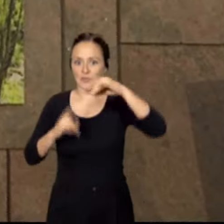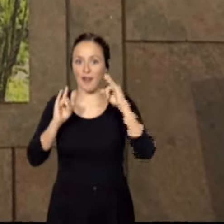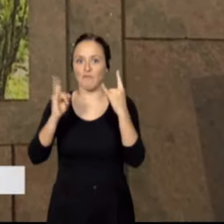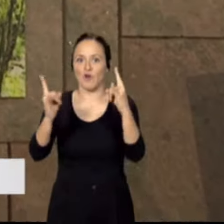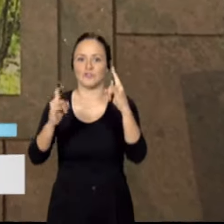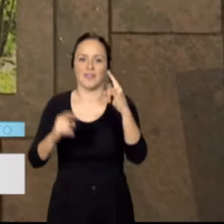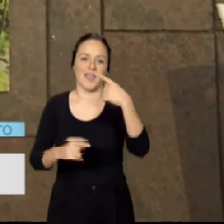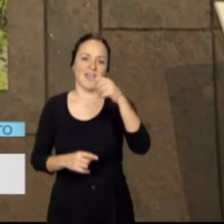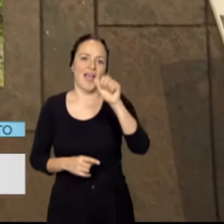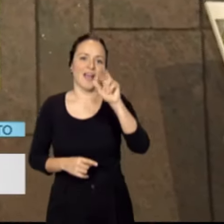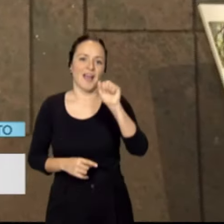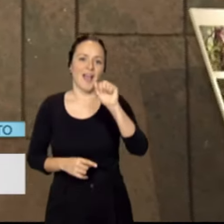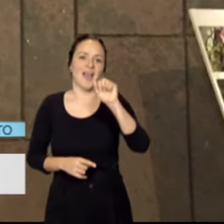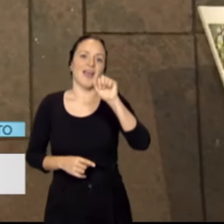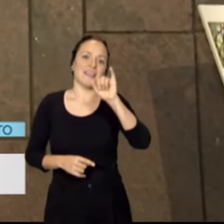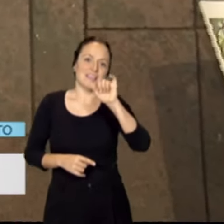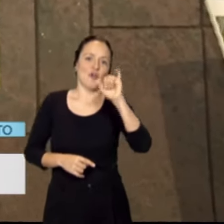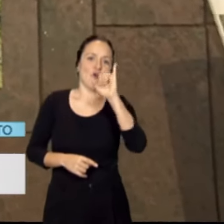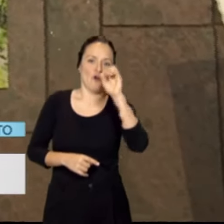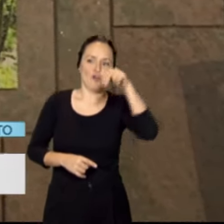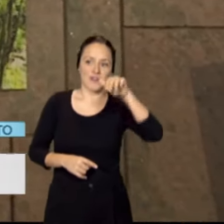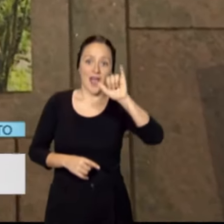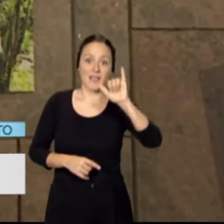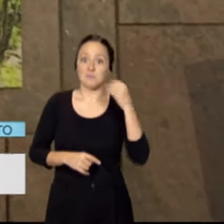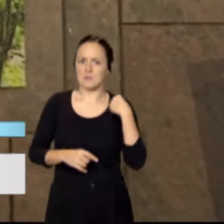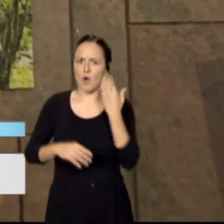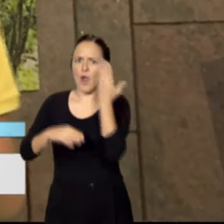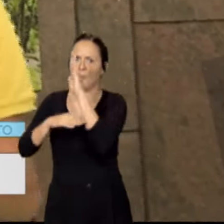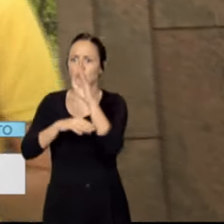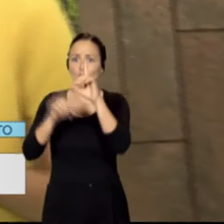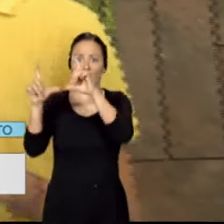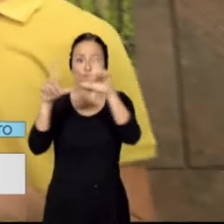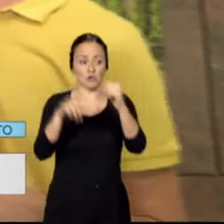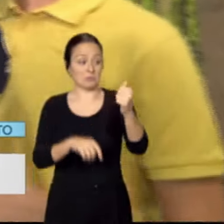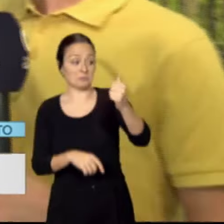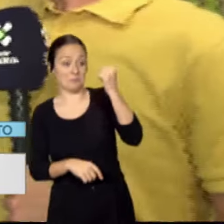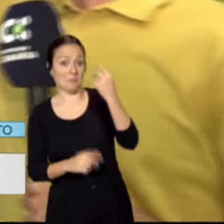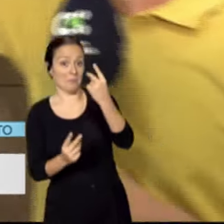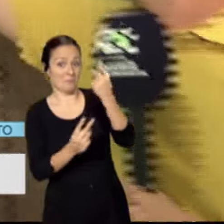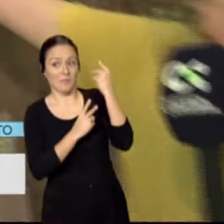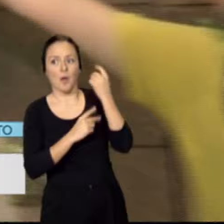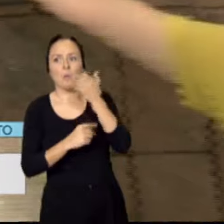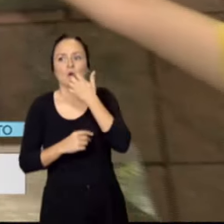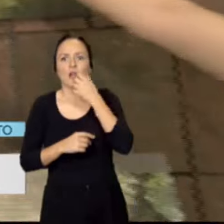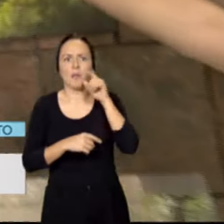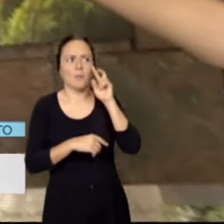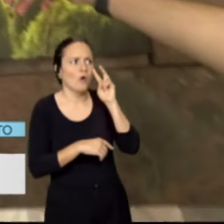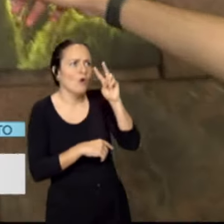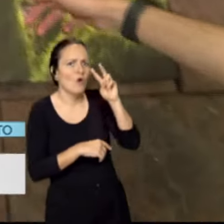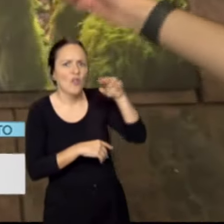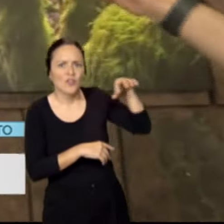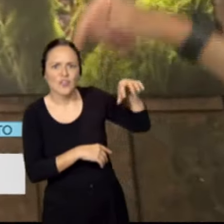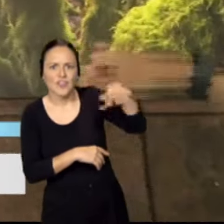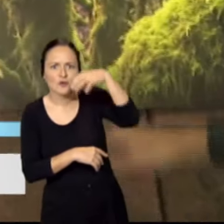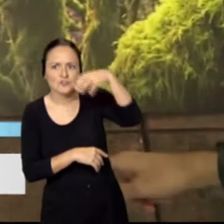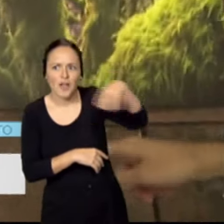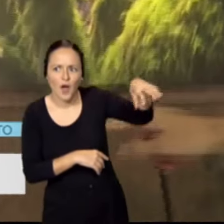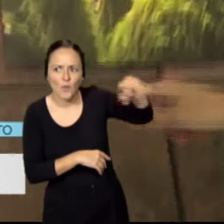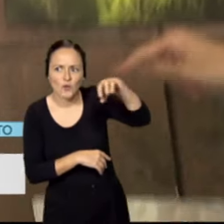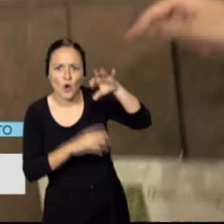60 fotografías como las que ven a mi espalda en las que podemos encontrar por ejemplo un dinosaurio y justo